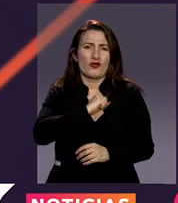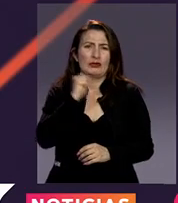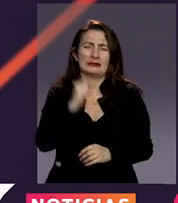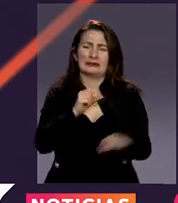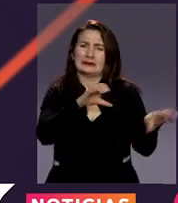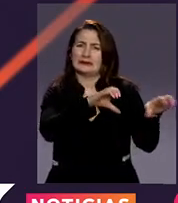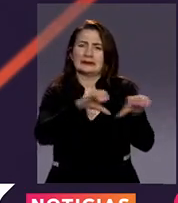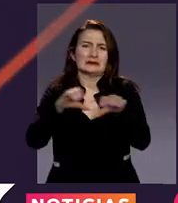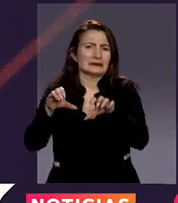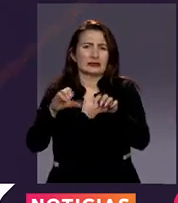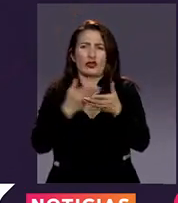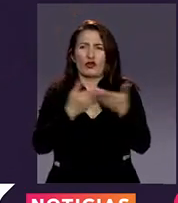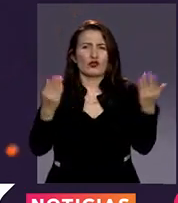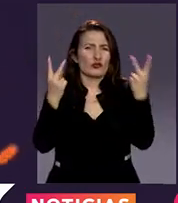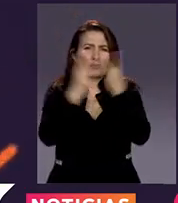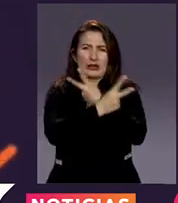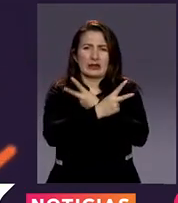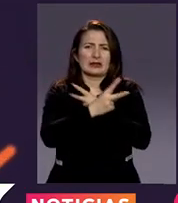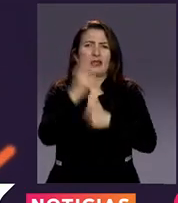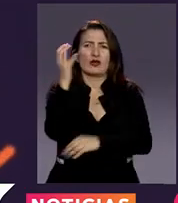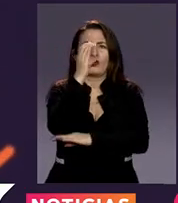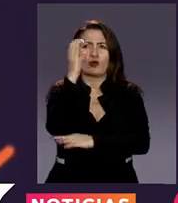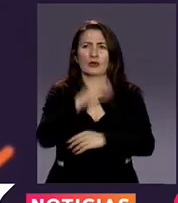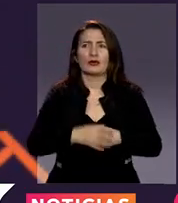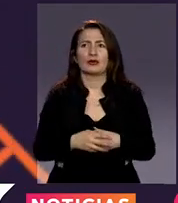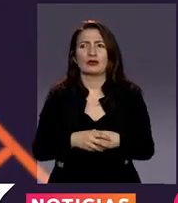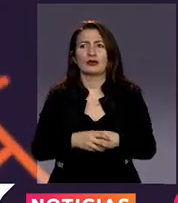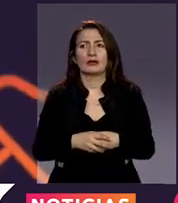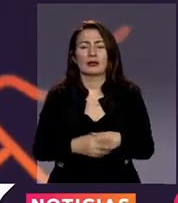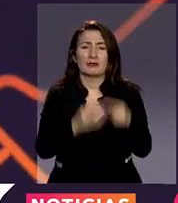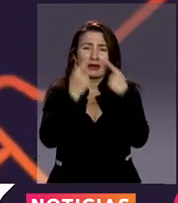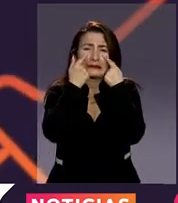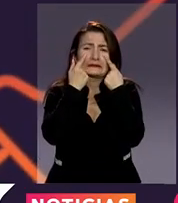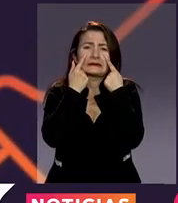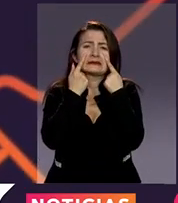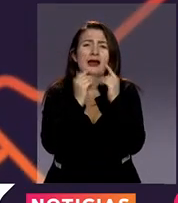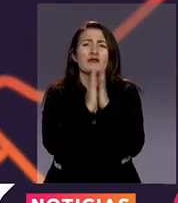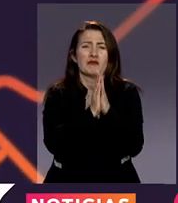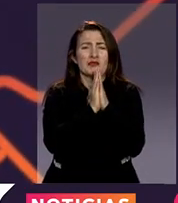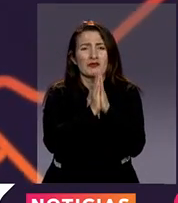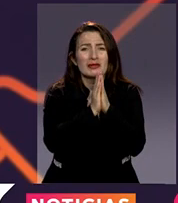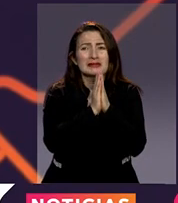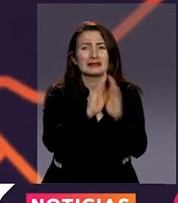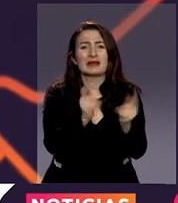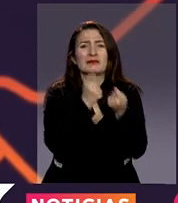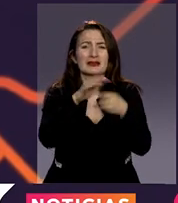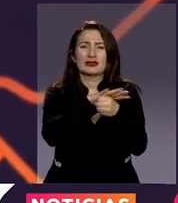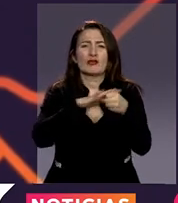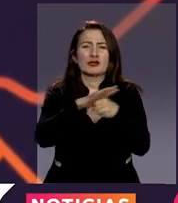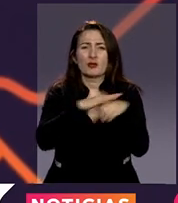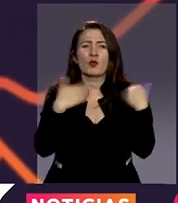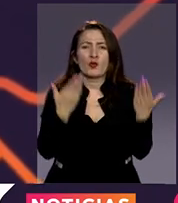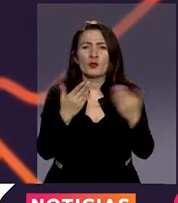hechos de violencia que ha atravesado el país. Es lo que nos puede salvar de esta situación.